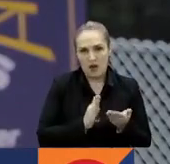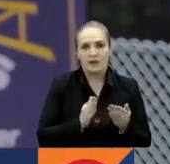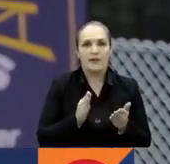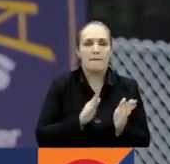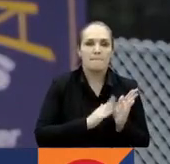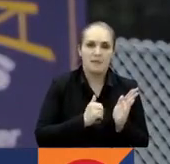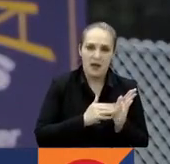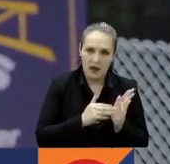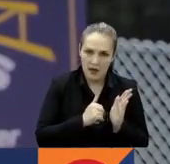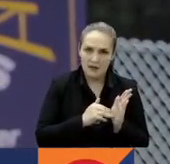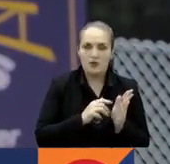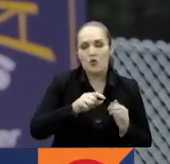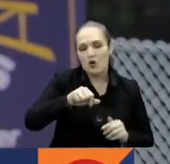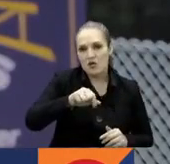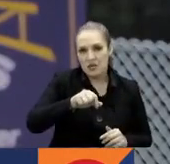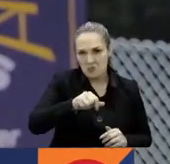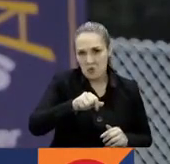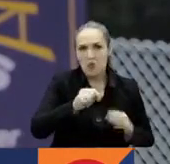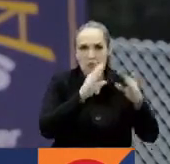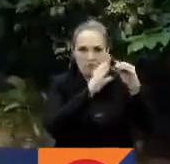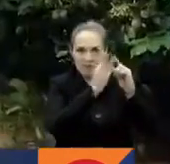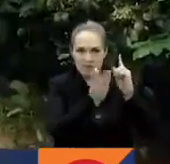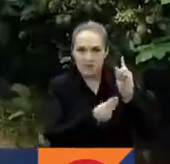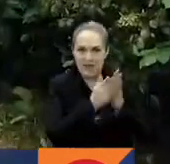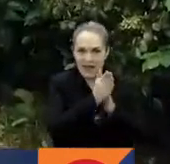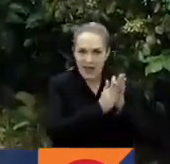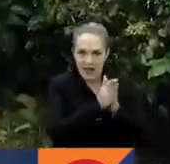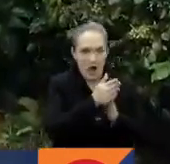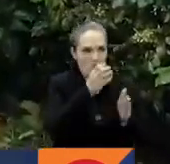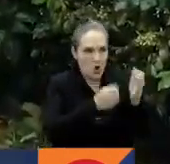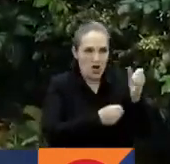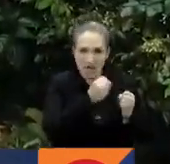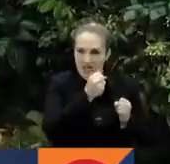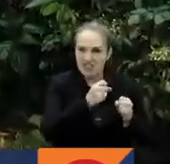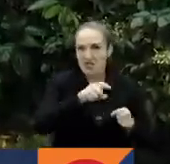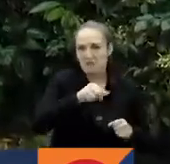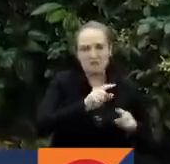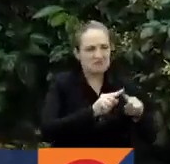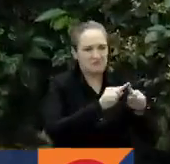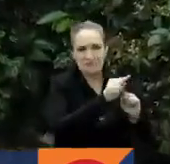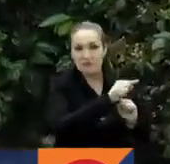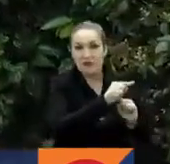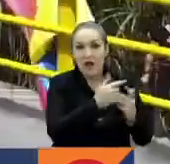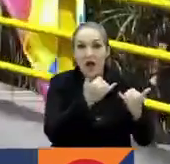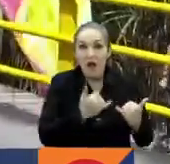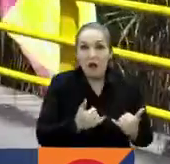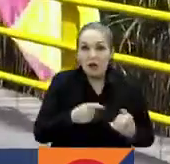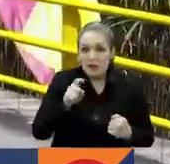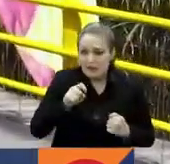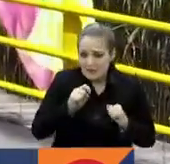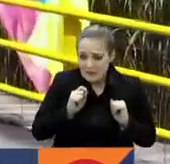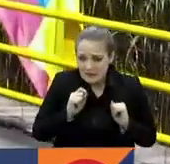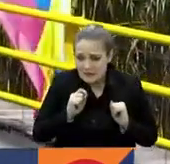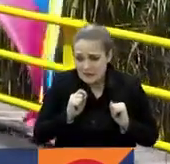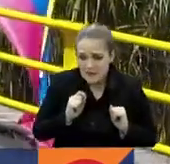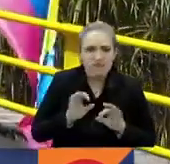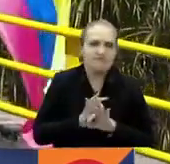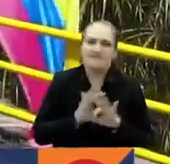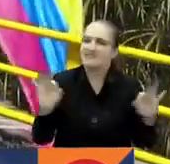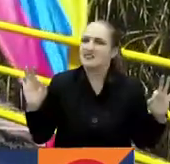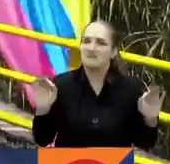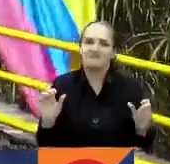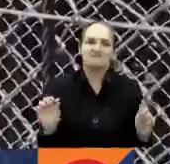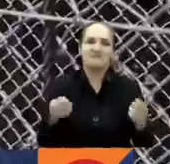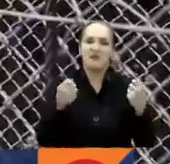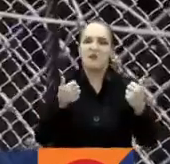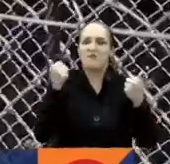plátanos, limones, naranjas y la leche. Por fortuna, ya no tendrán que volver a arriesgarse, pues las autoridades locales